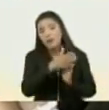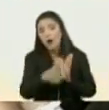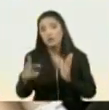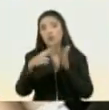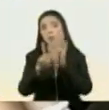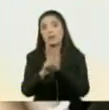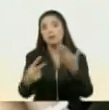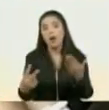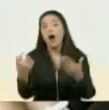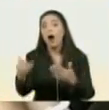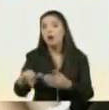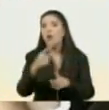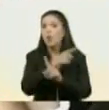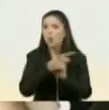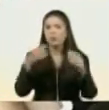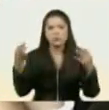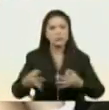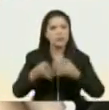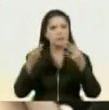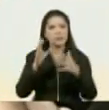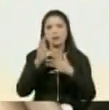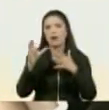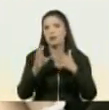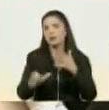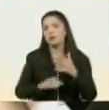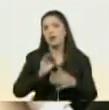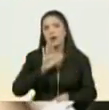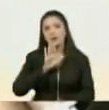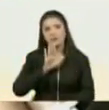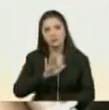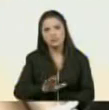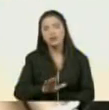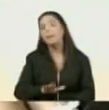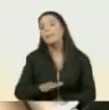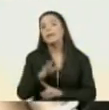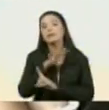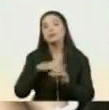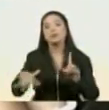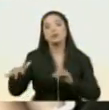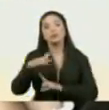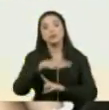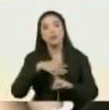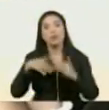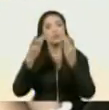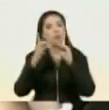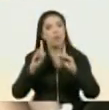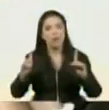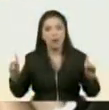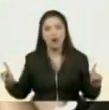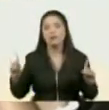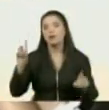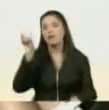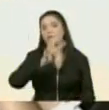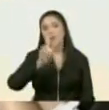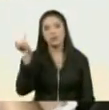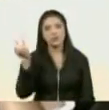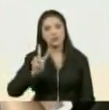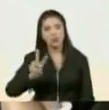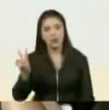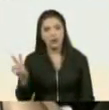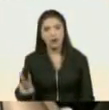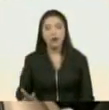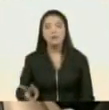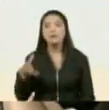2017. Si algo ha caracterizado y si algo marca la condición profundamente democrática de la República Bolivariana de Venezuela, es